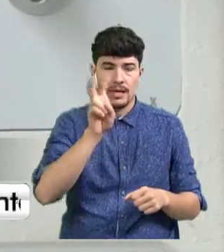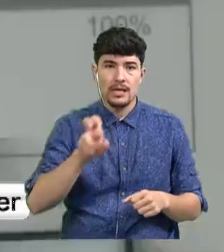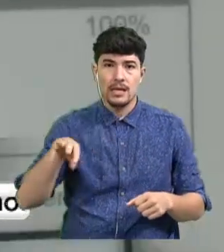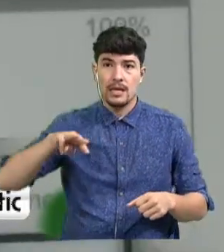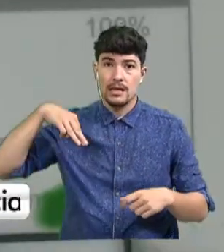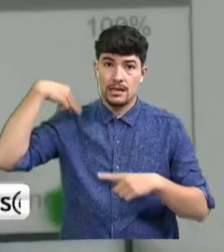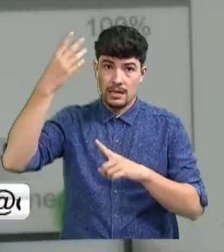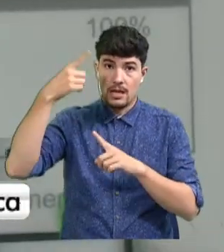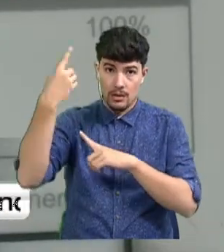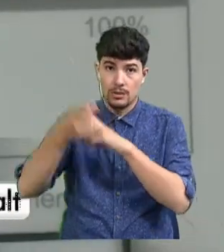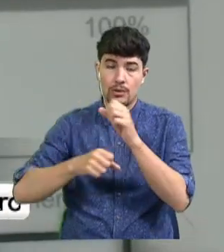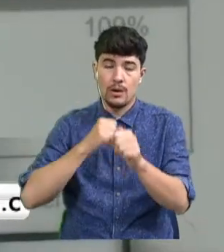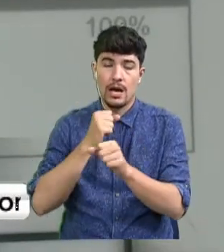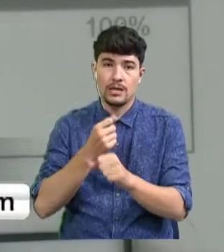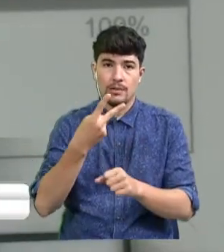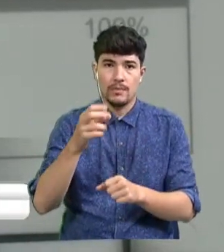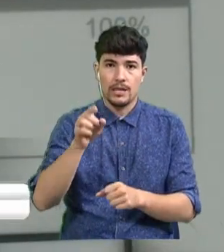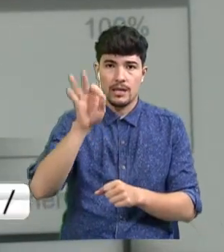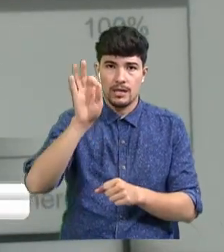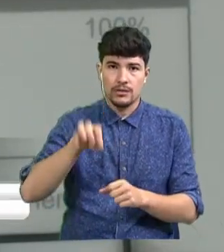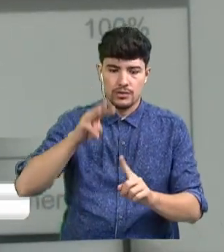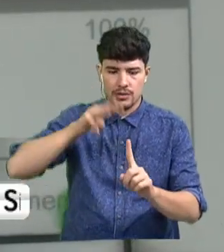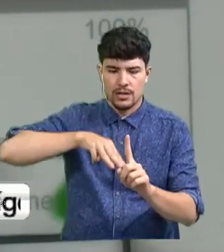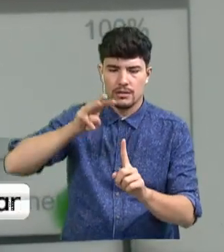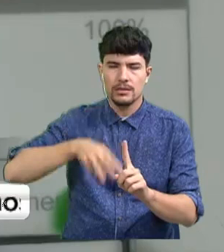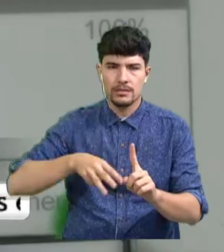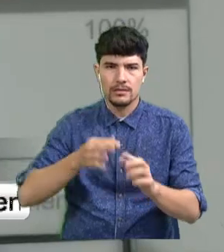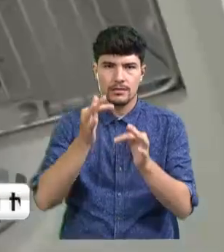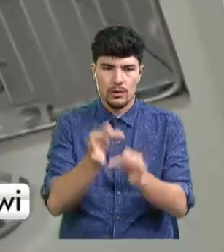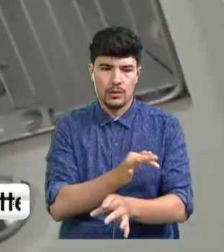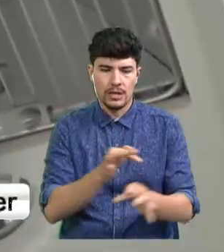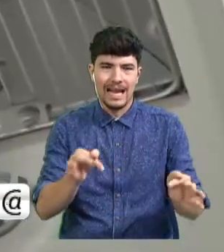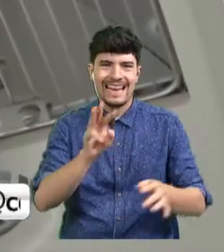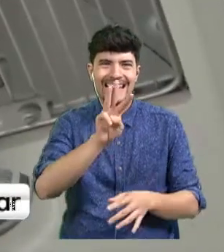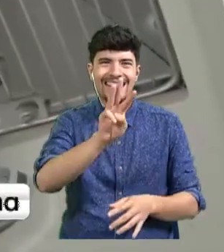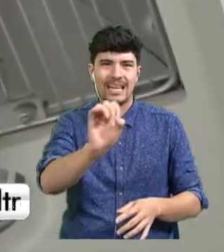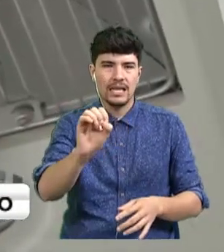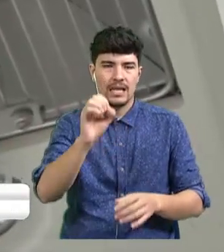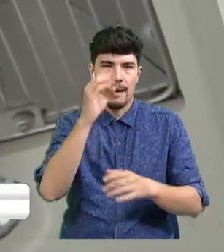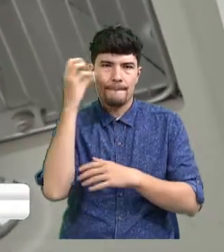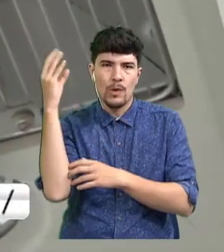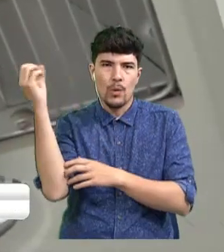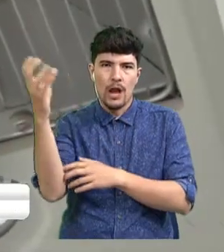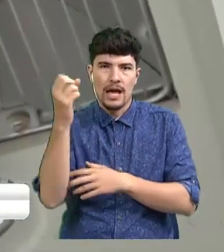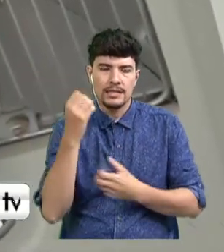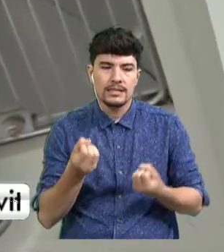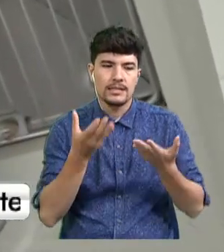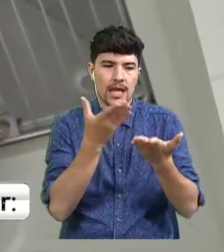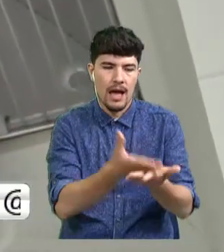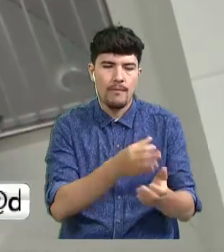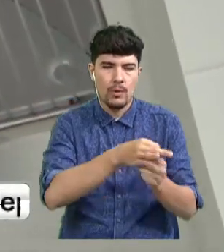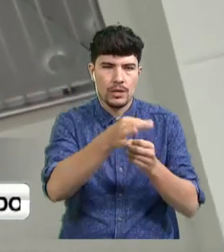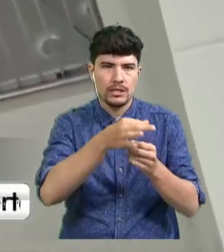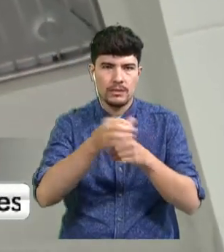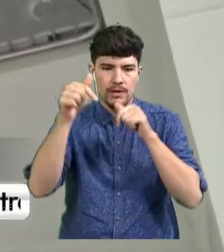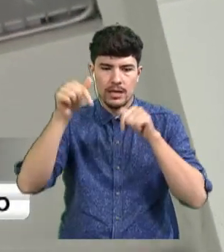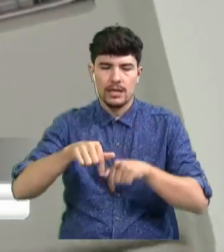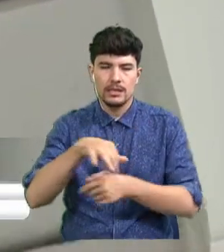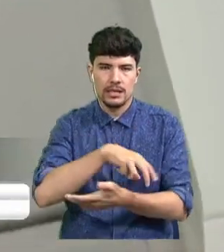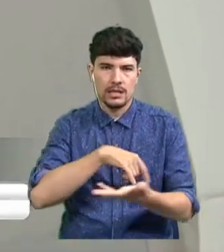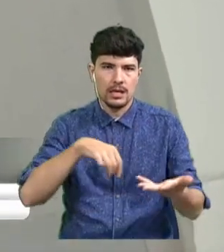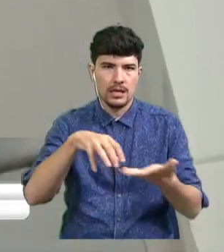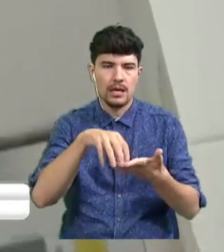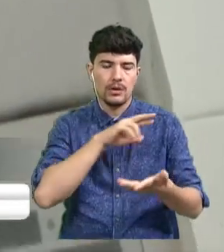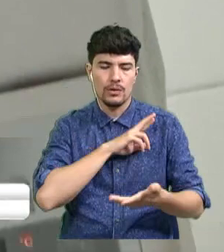año 2018, completar un paquete de 30 ambulancias que le vamos a entregar a los municipios de Santander, porque estamos